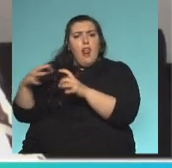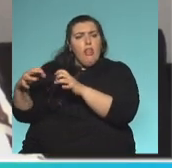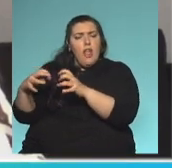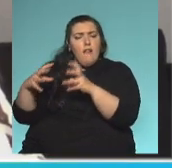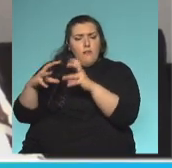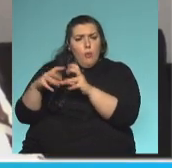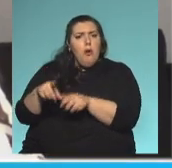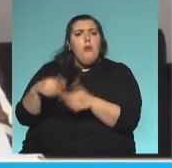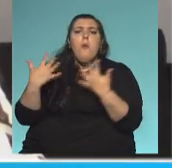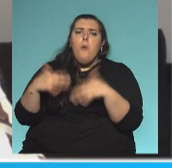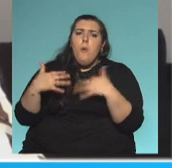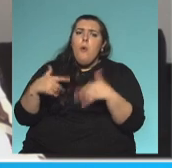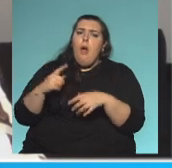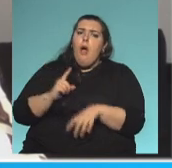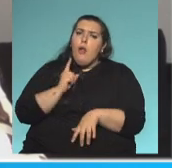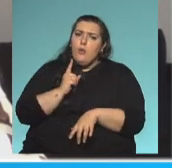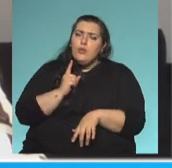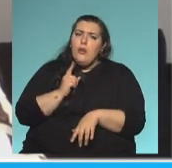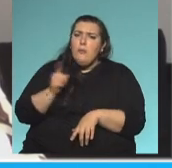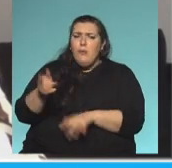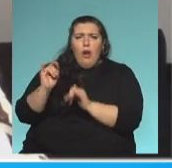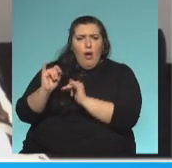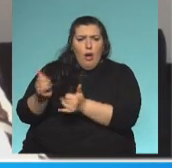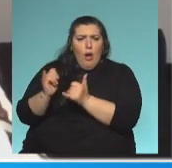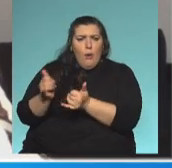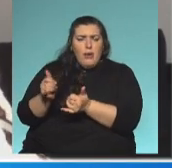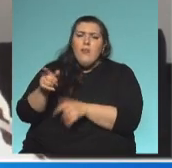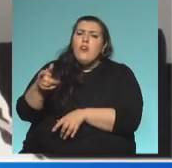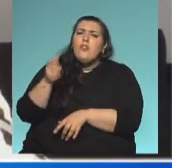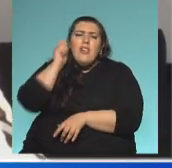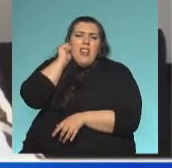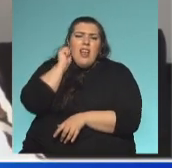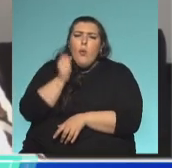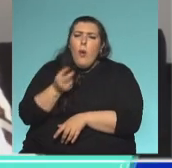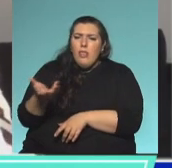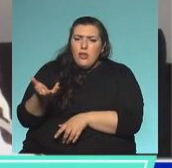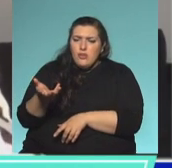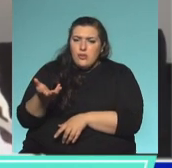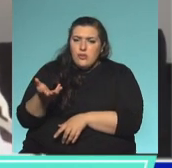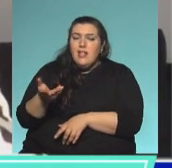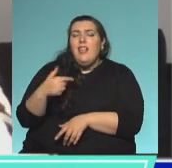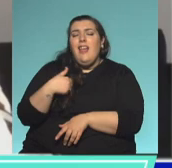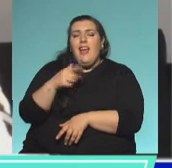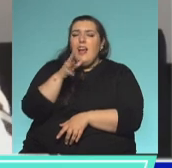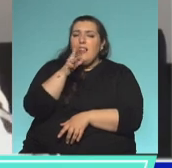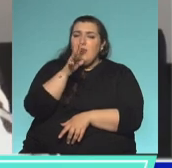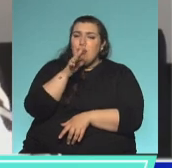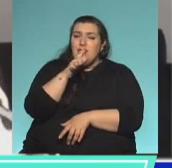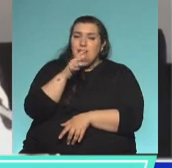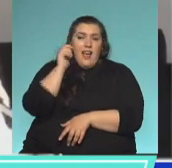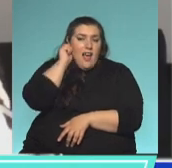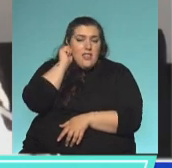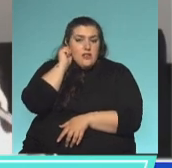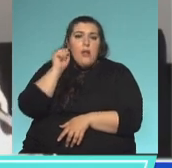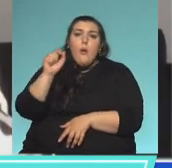de este sueño de ser futbolista y también siendo tan joven. Contanos, ¿cuántos años tenés? Tengo 14 años. 14 años. Jugás